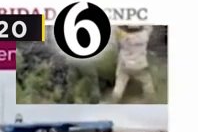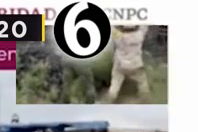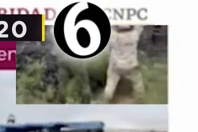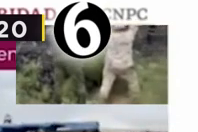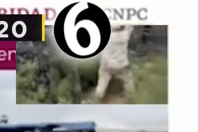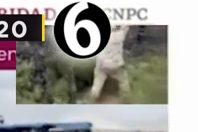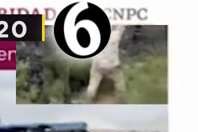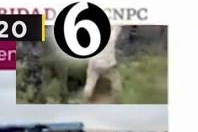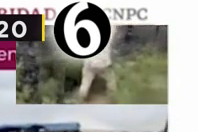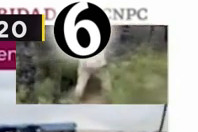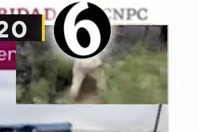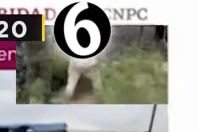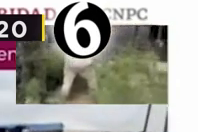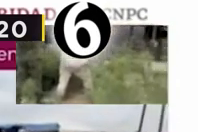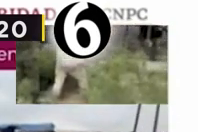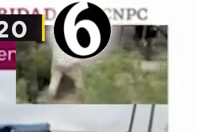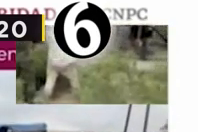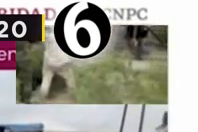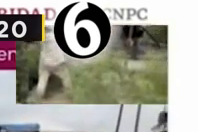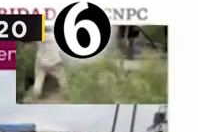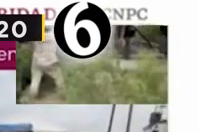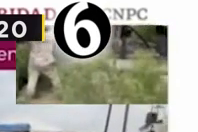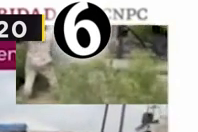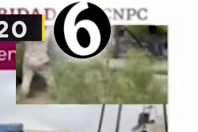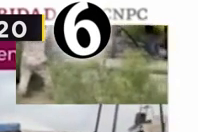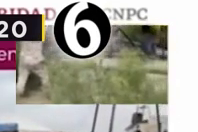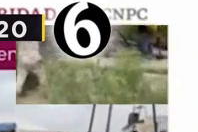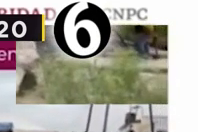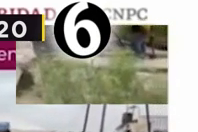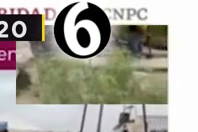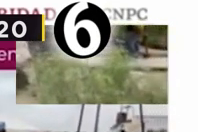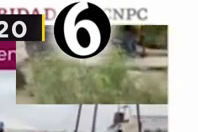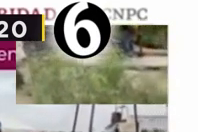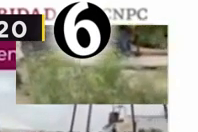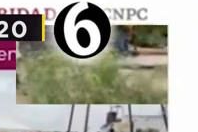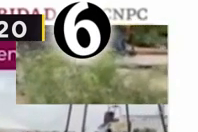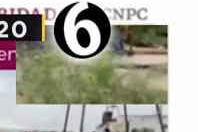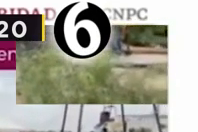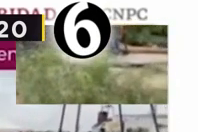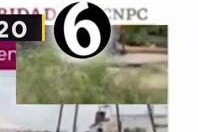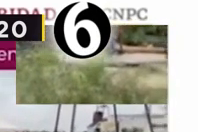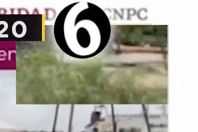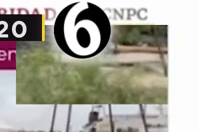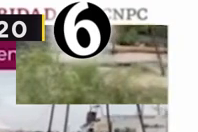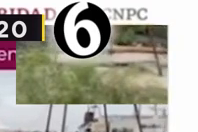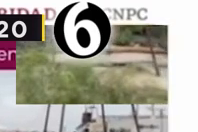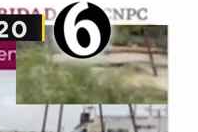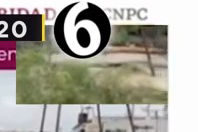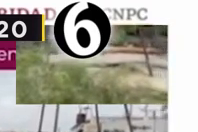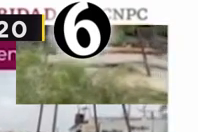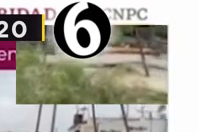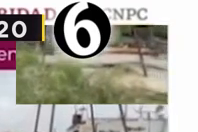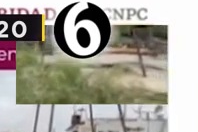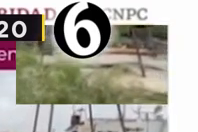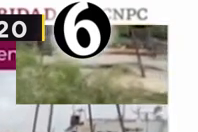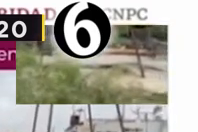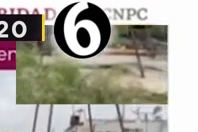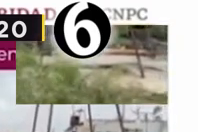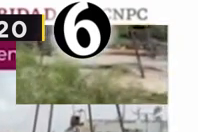México, de los cuales 230 son de la Sedena, 32 de la Guardia Nacional,